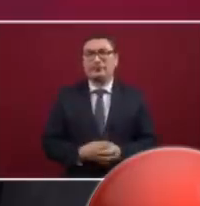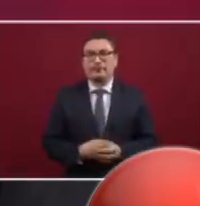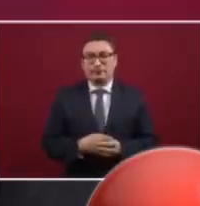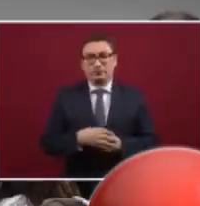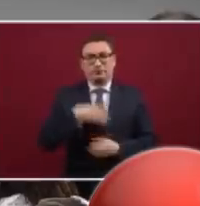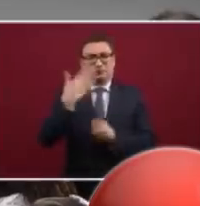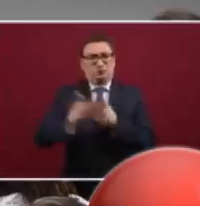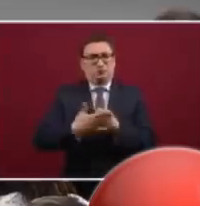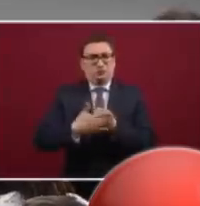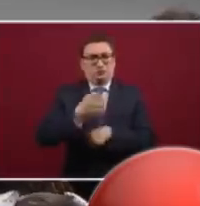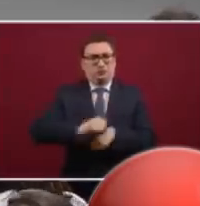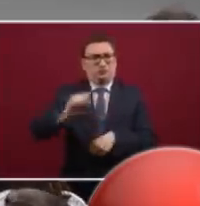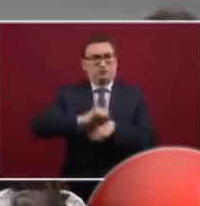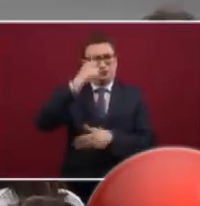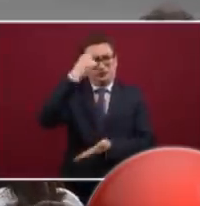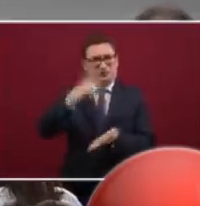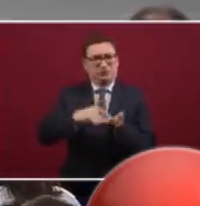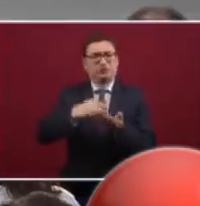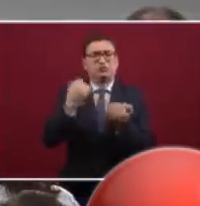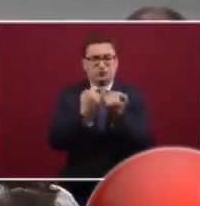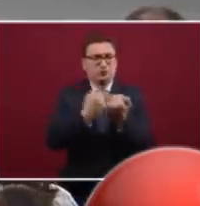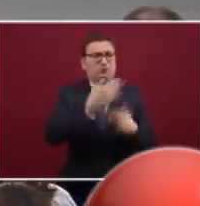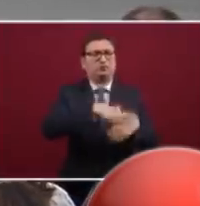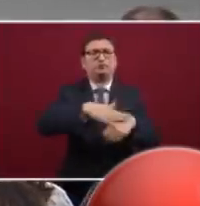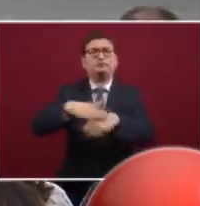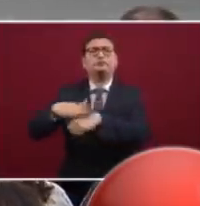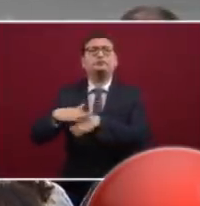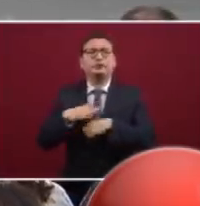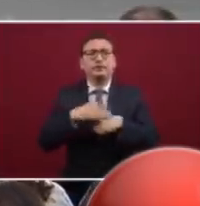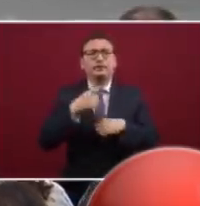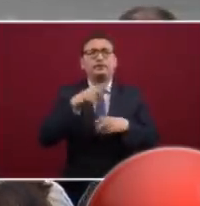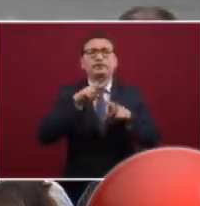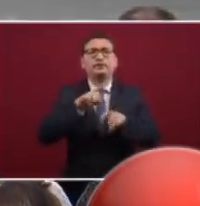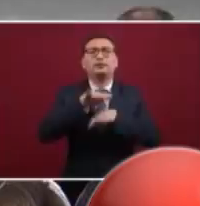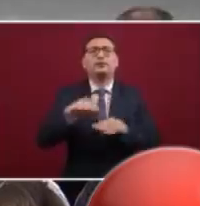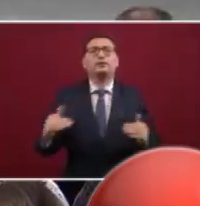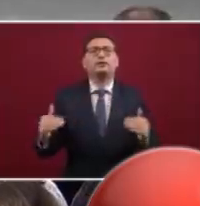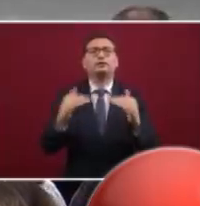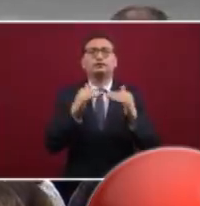creo que la semana próxima, una consulta para igualdad